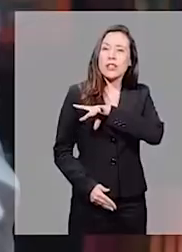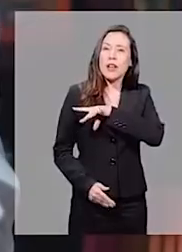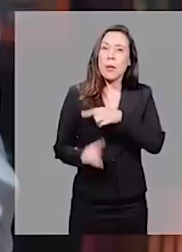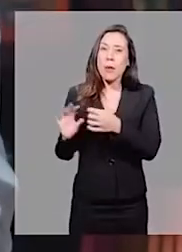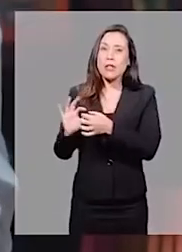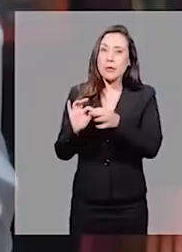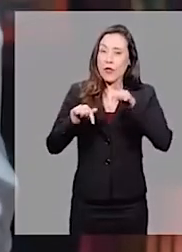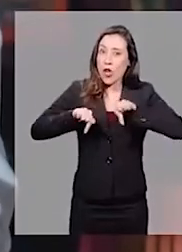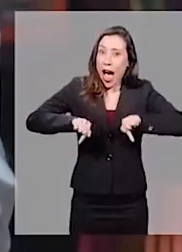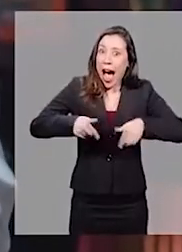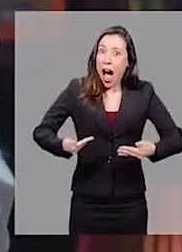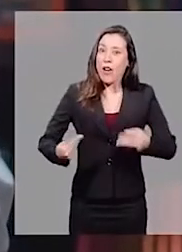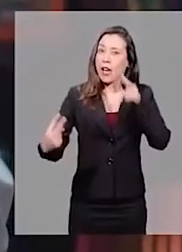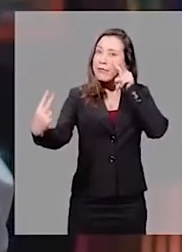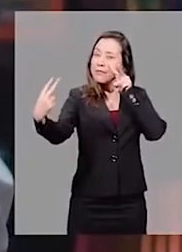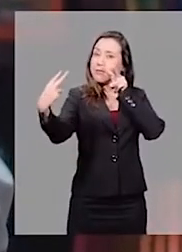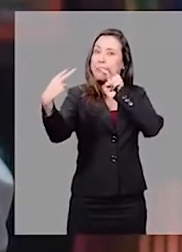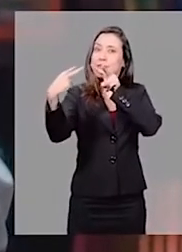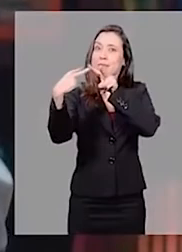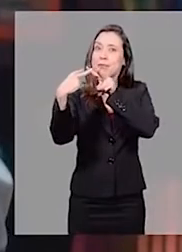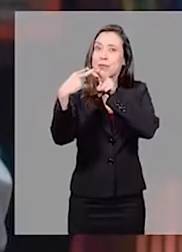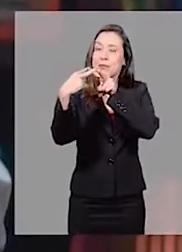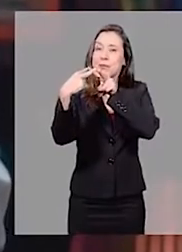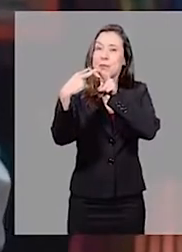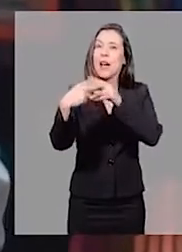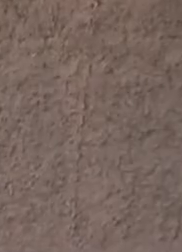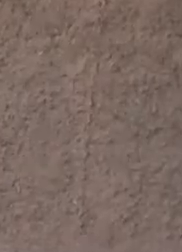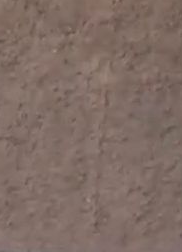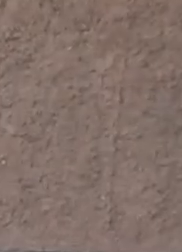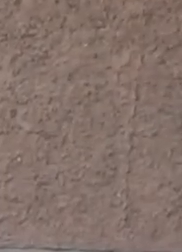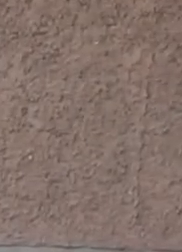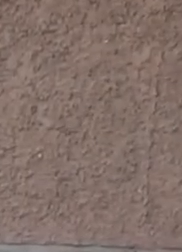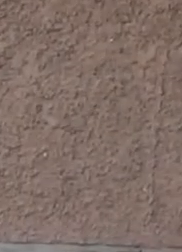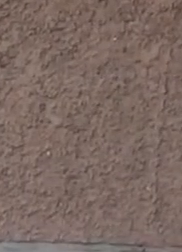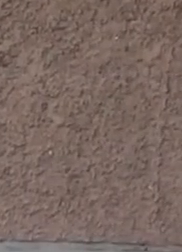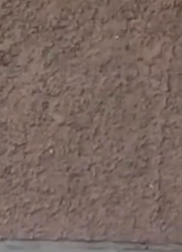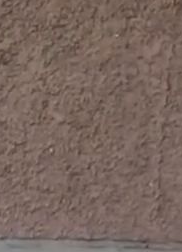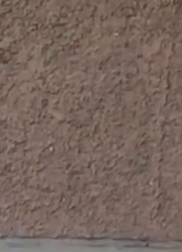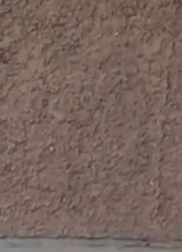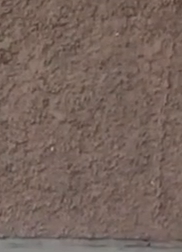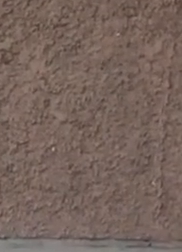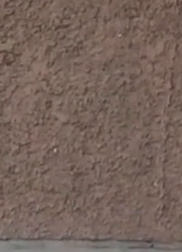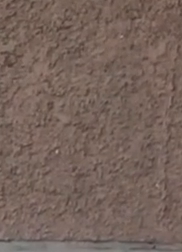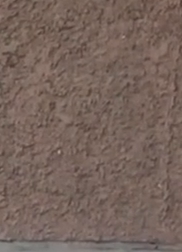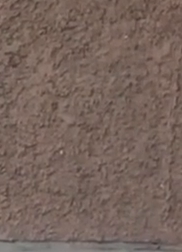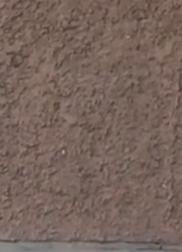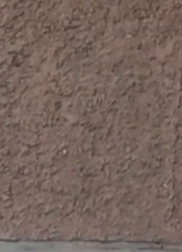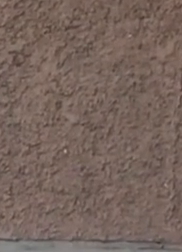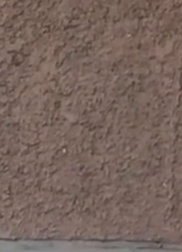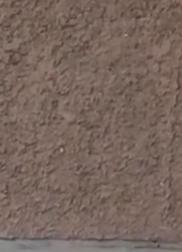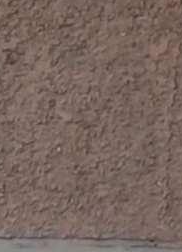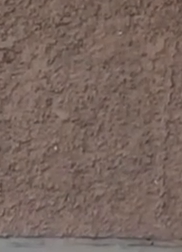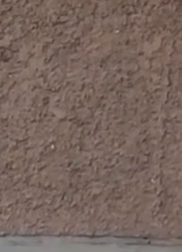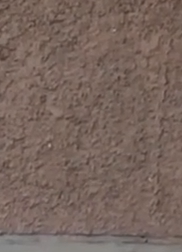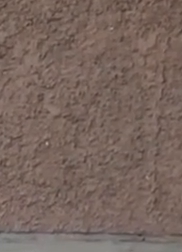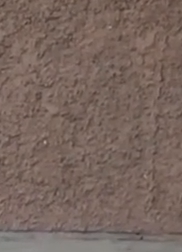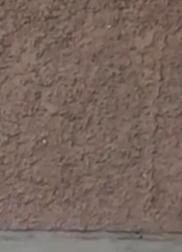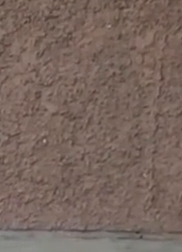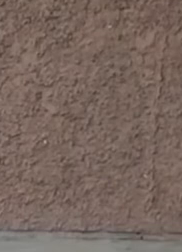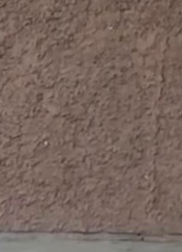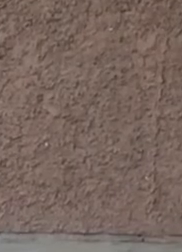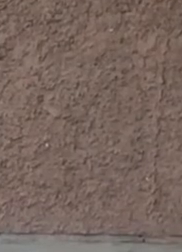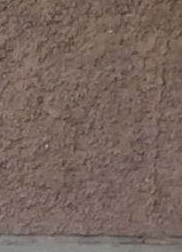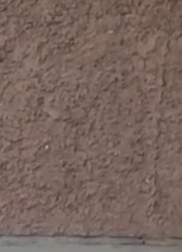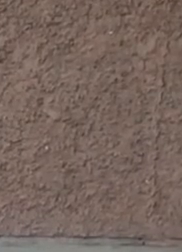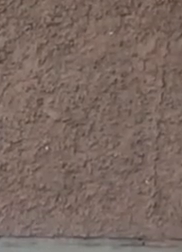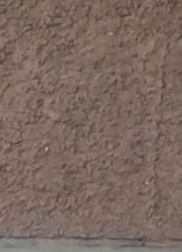los que votaron por nosotros y también de los que votaron por mi contendor Alejandro Guille, a quien también le agradezco la visita